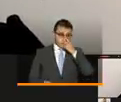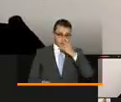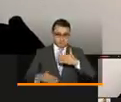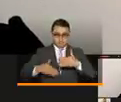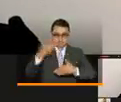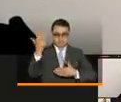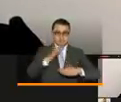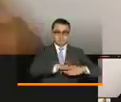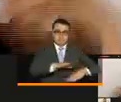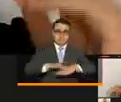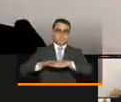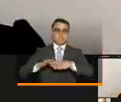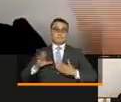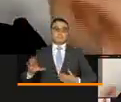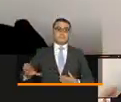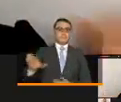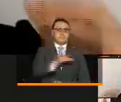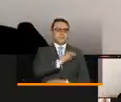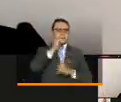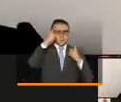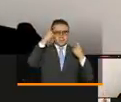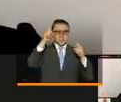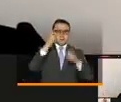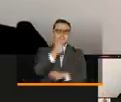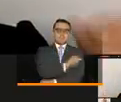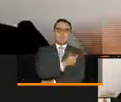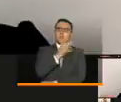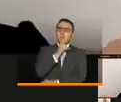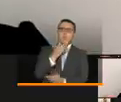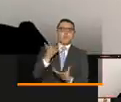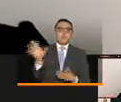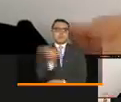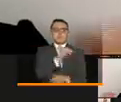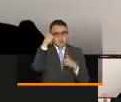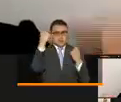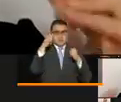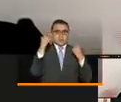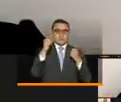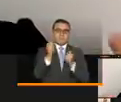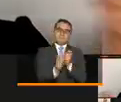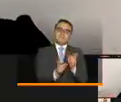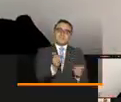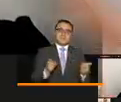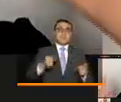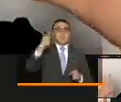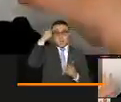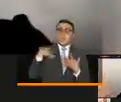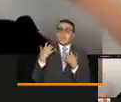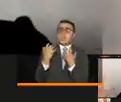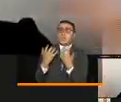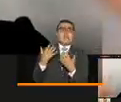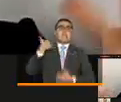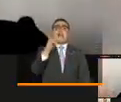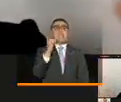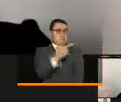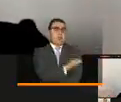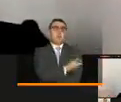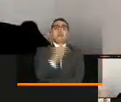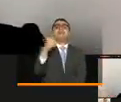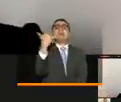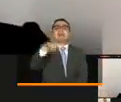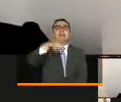recordar cómo todos estábamos preocupados por qué no nos llegaba la vacuna. Y como seres humanos solemos pensar siempre con el deseo, y todos queríamos que nos llegaran ya, que nos llegue